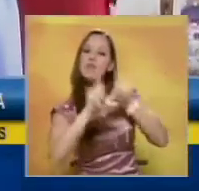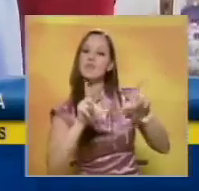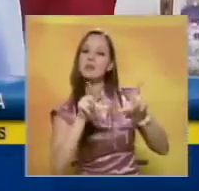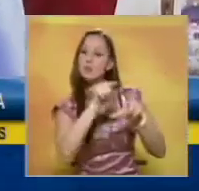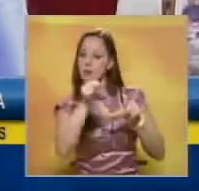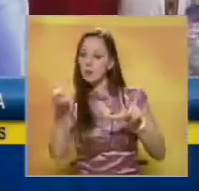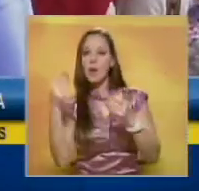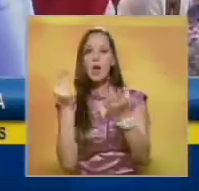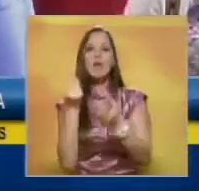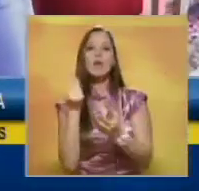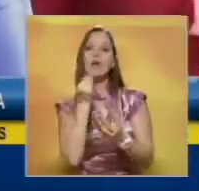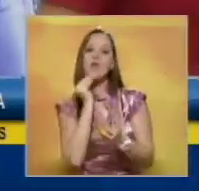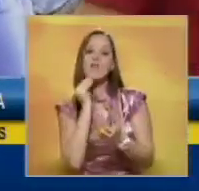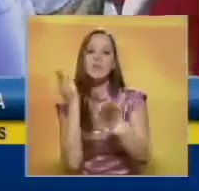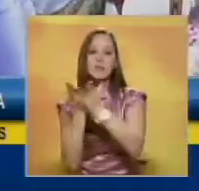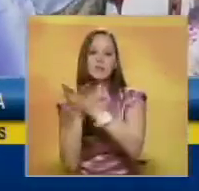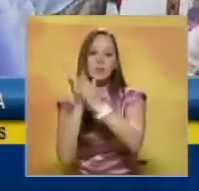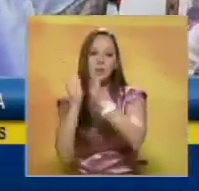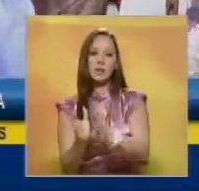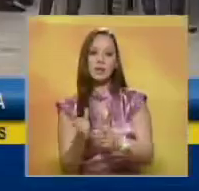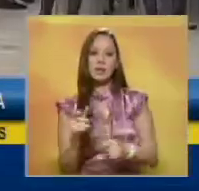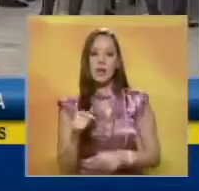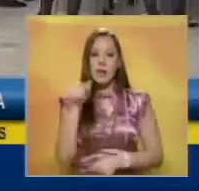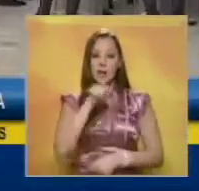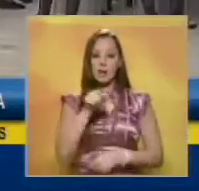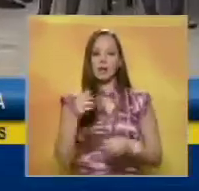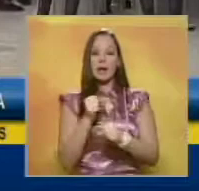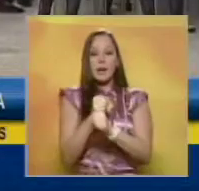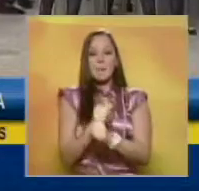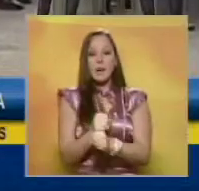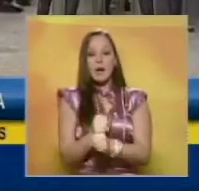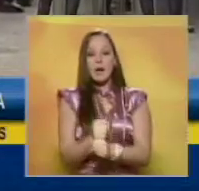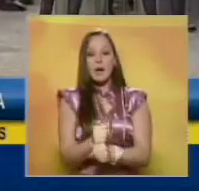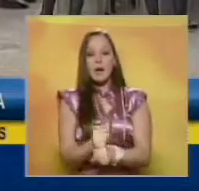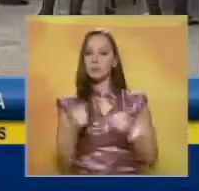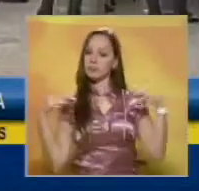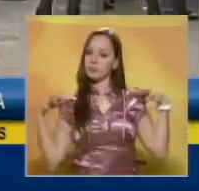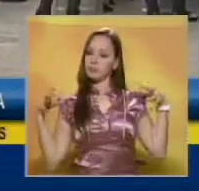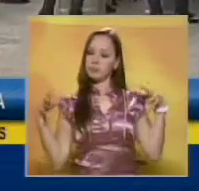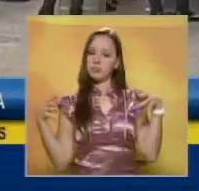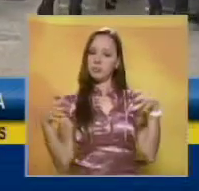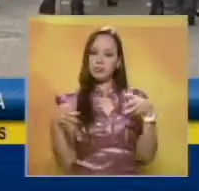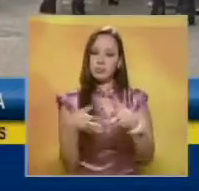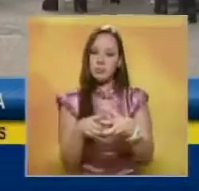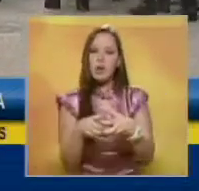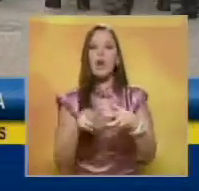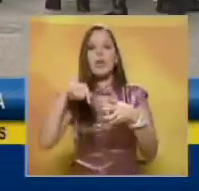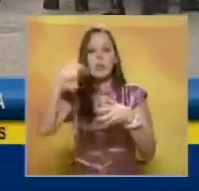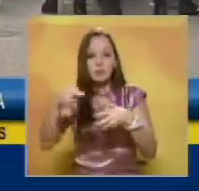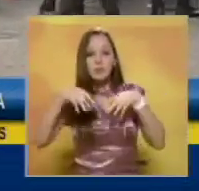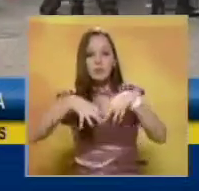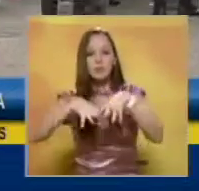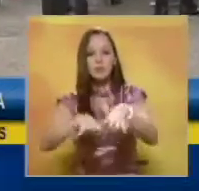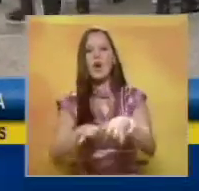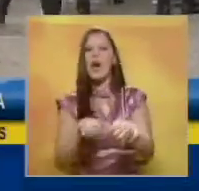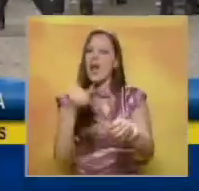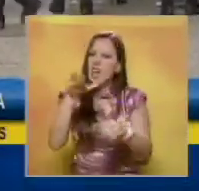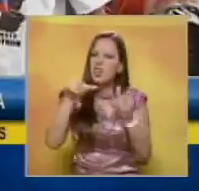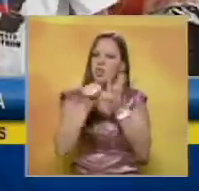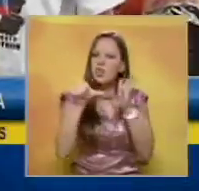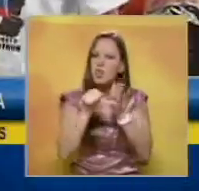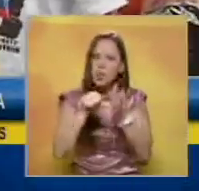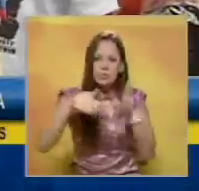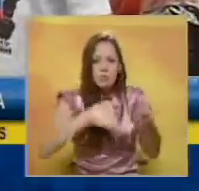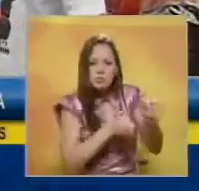están acá concentrándose, esperando que llegue el grueso de los estudiantes. Todavía tampoco han definido la ruta exacta, toda vez que